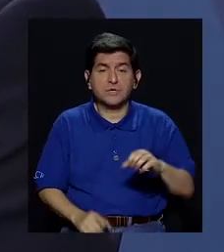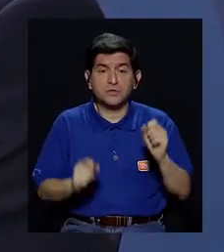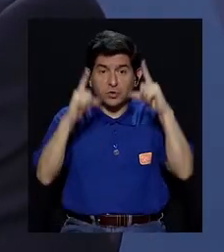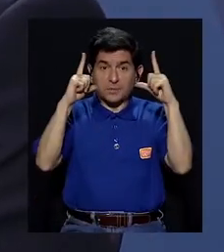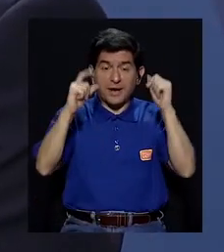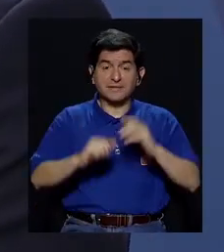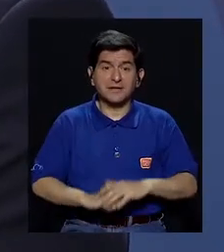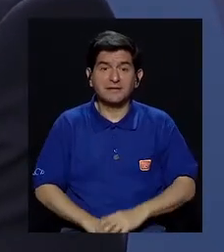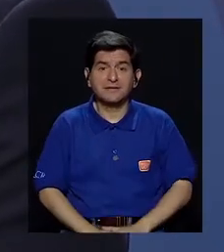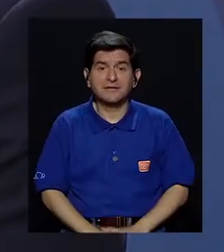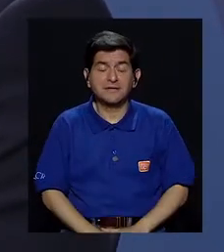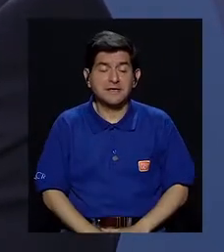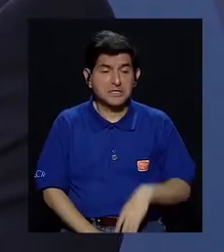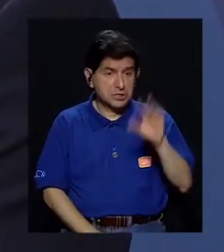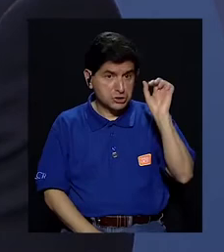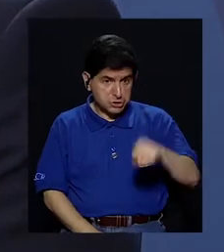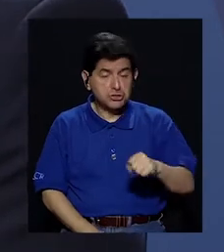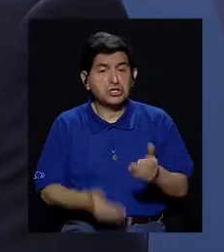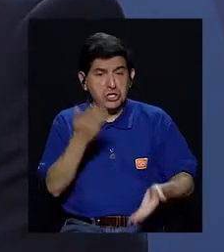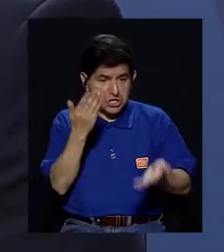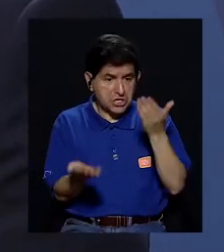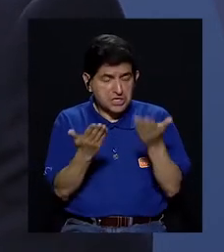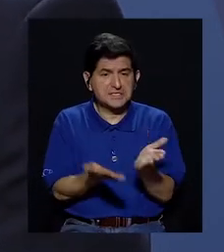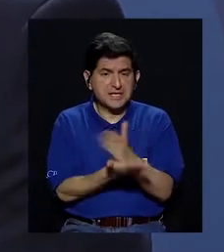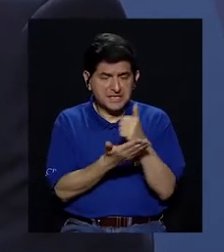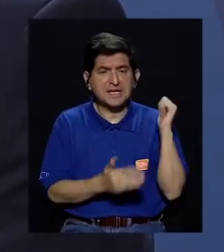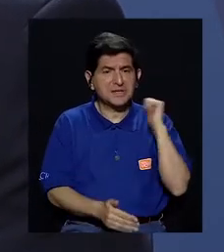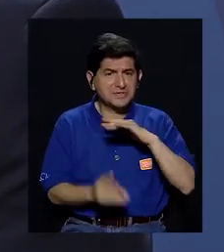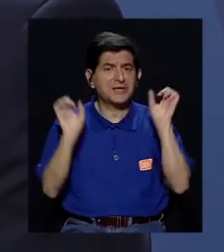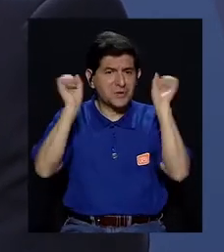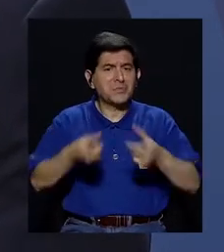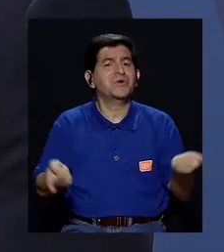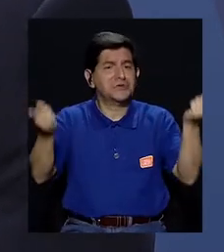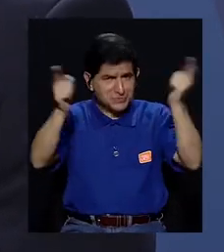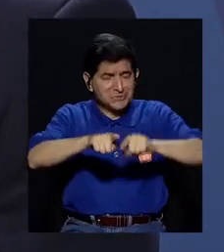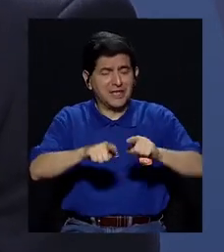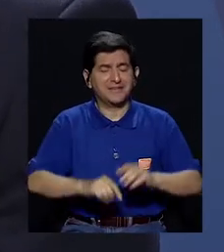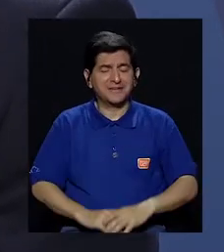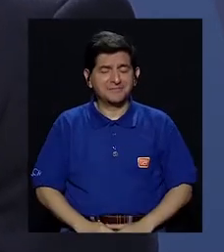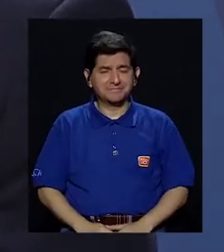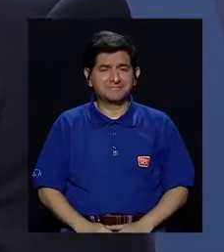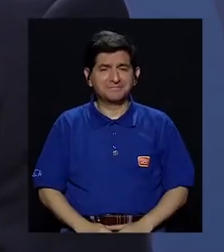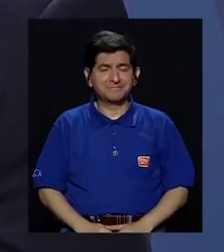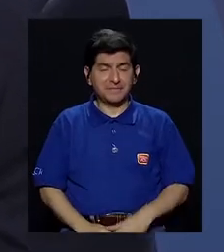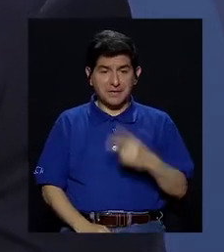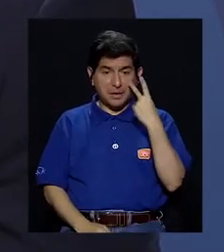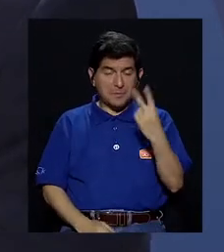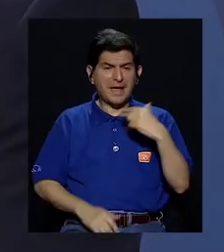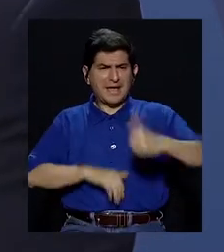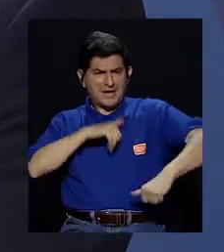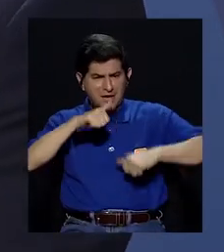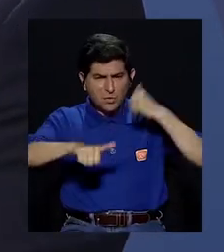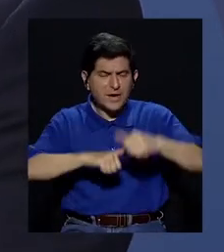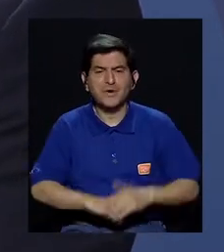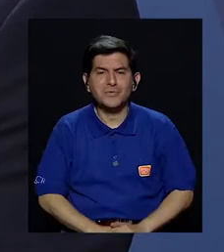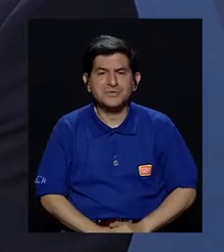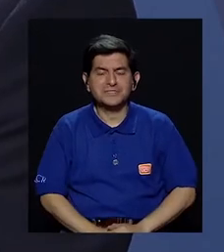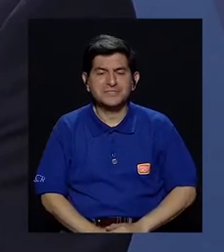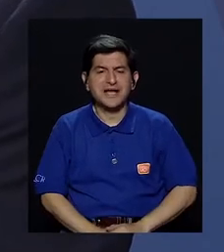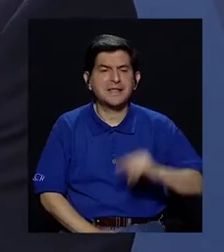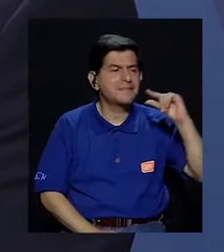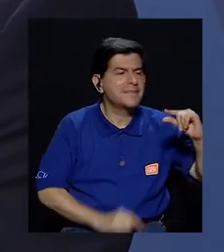en esta ocasión ahí hay más espacio para que algo raro suceda por qué estamos viendo una batalla de